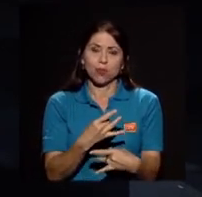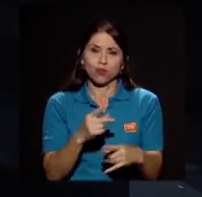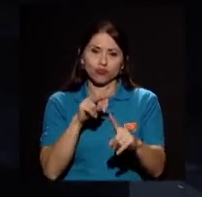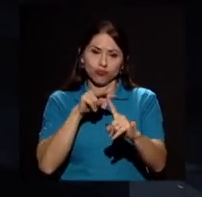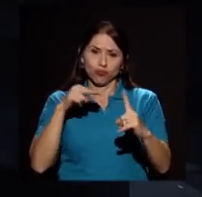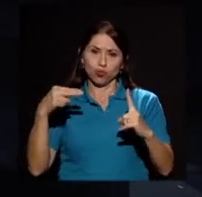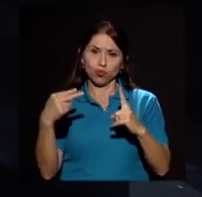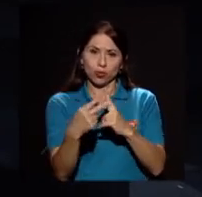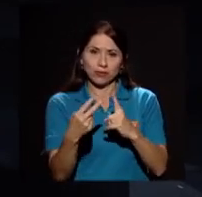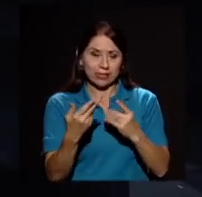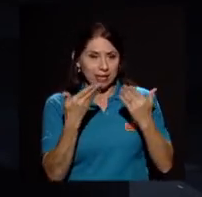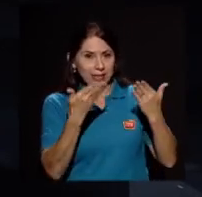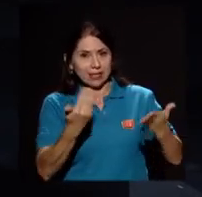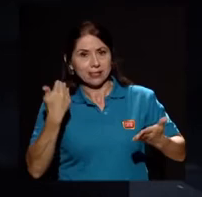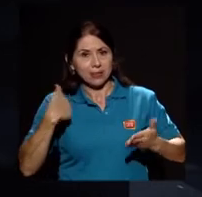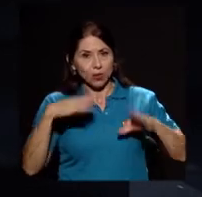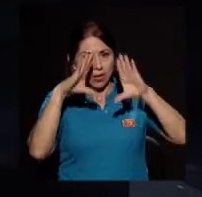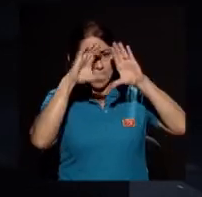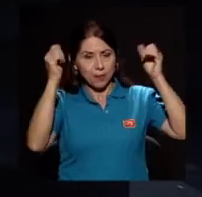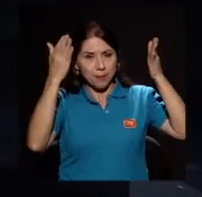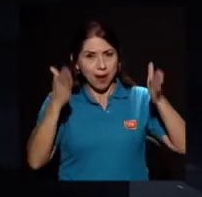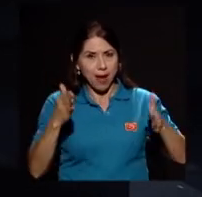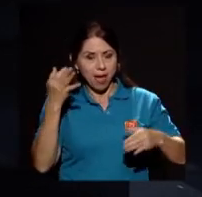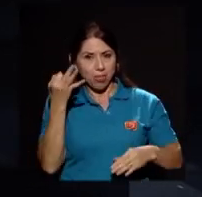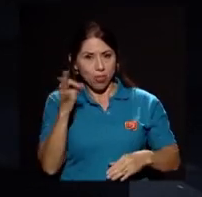vista del señor embajador